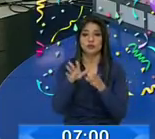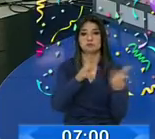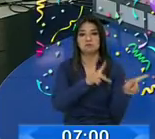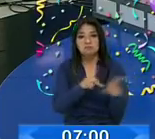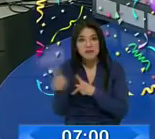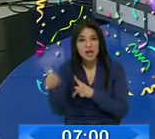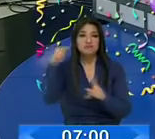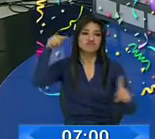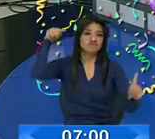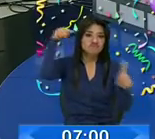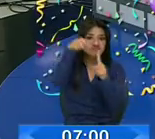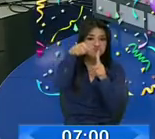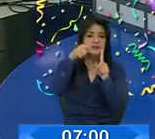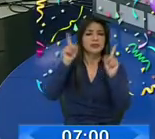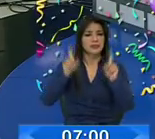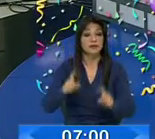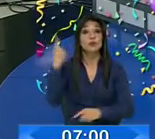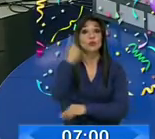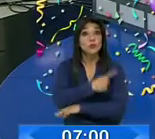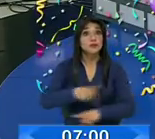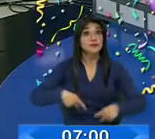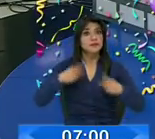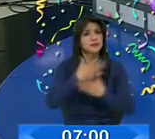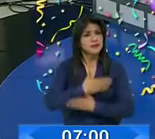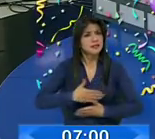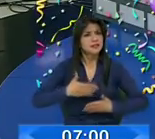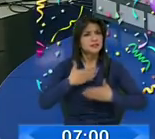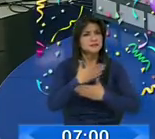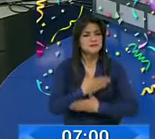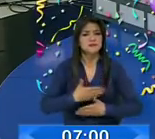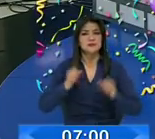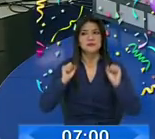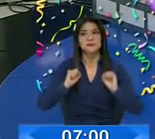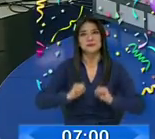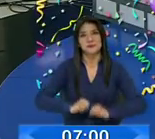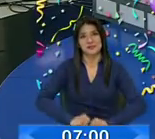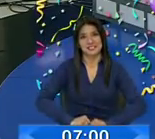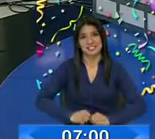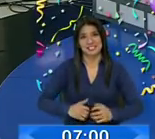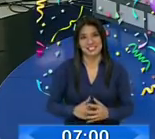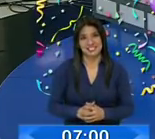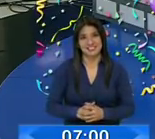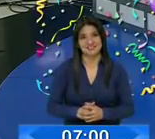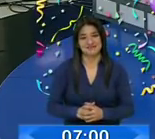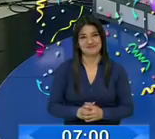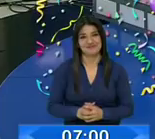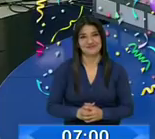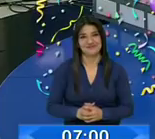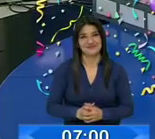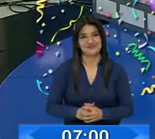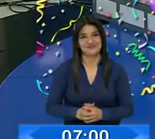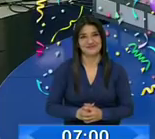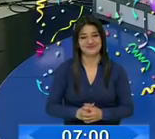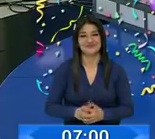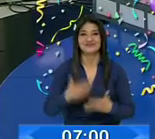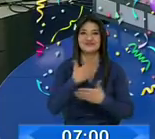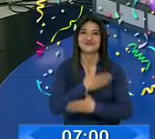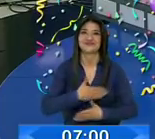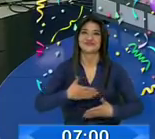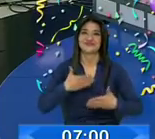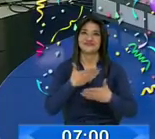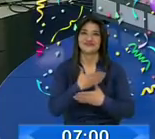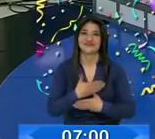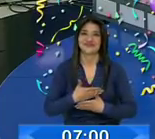siempre yo digo, hay que vivir un día a la vez, mi querida. Vive un día a la vez y con los tuyos, con los que más quieras, disfruta a más no poder. Como debe